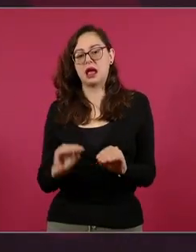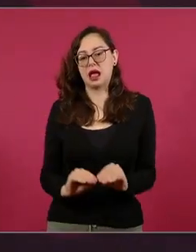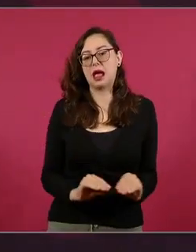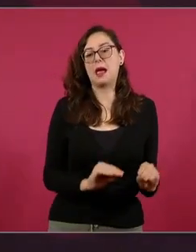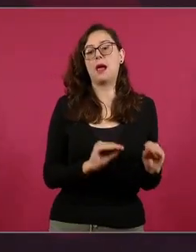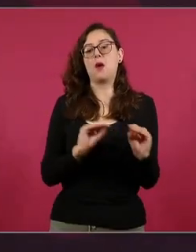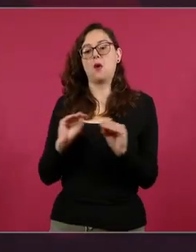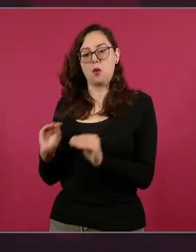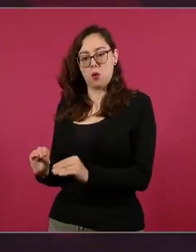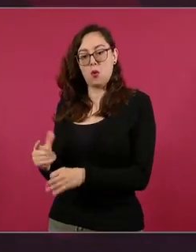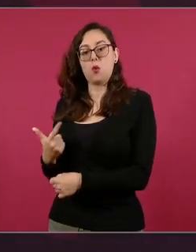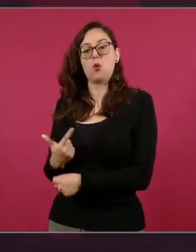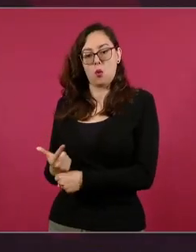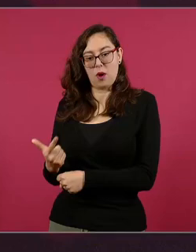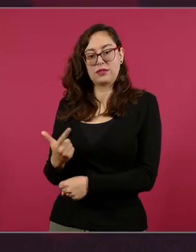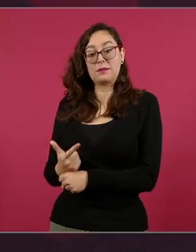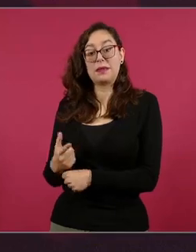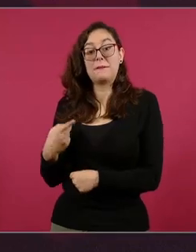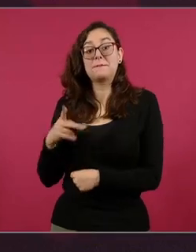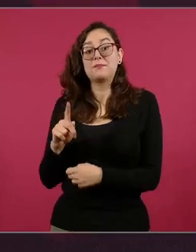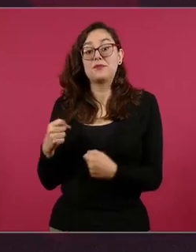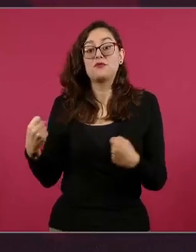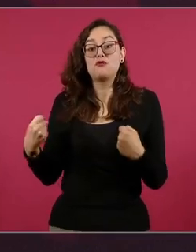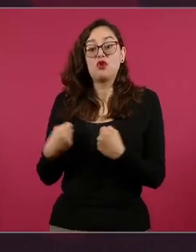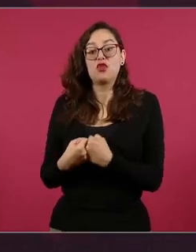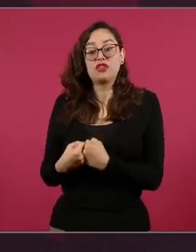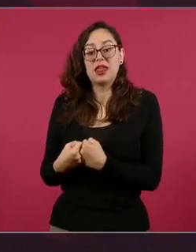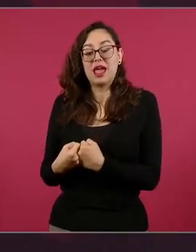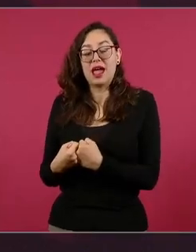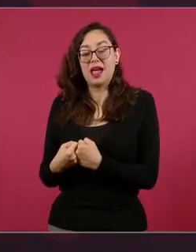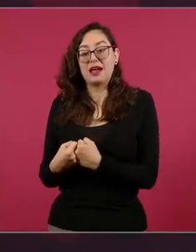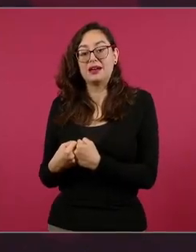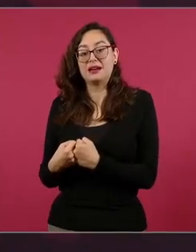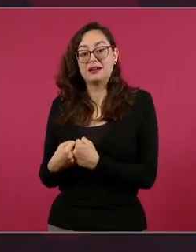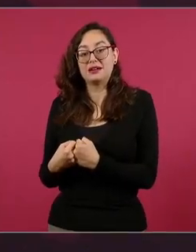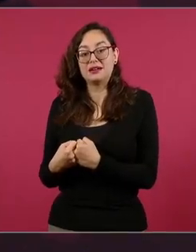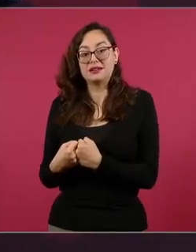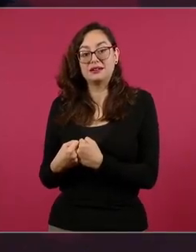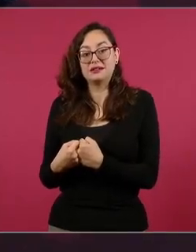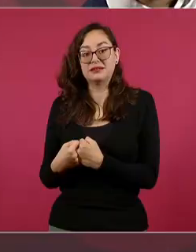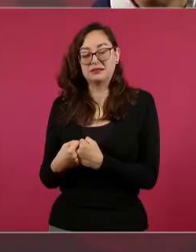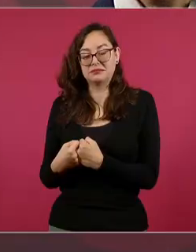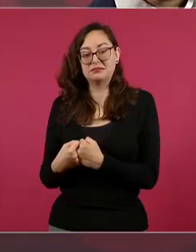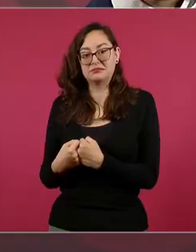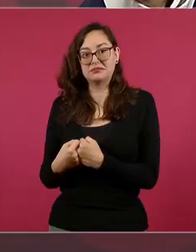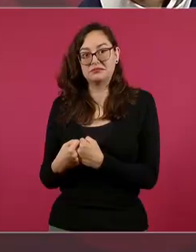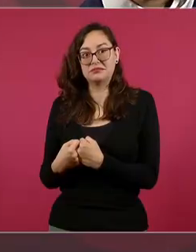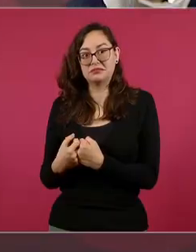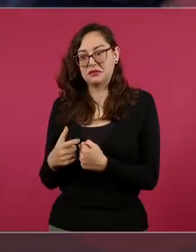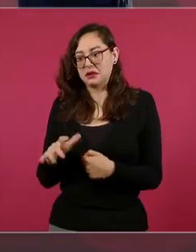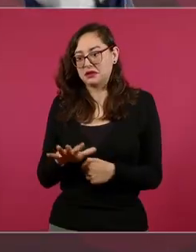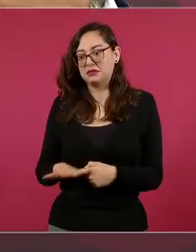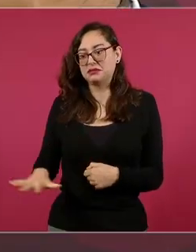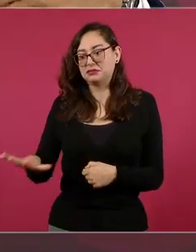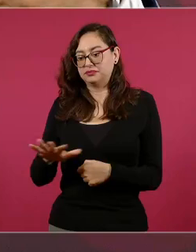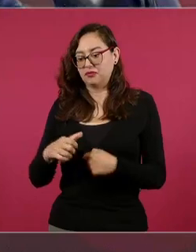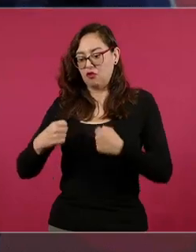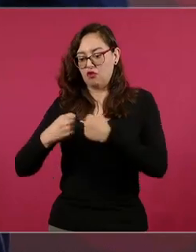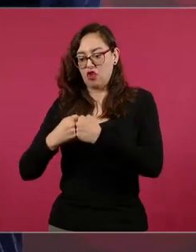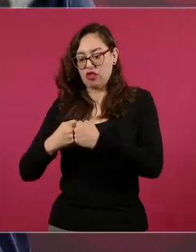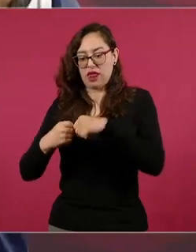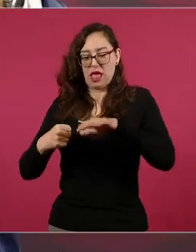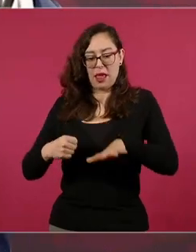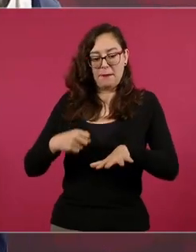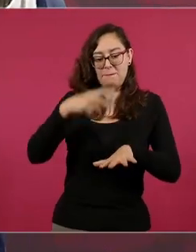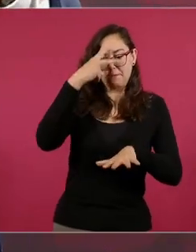están en la frontera, porque viven en la frontera del lado mexicano y se